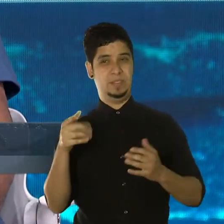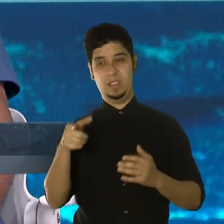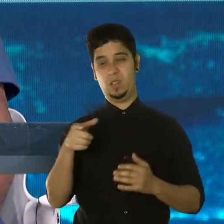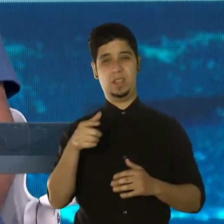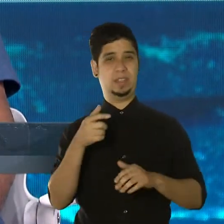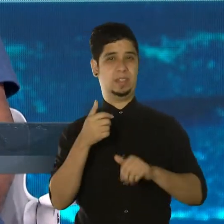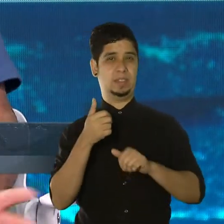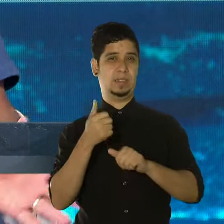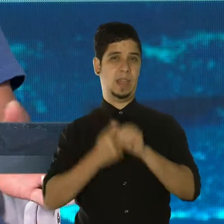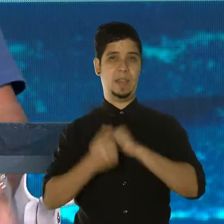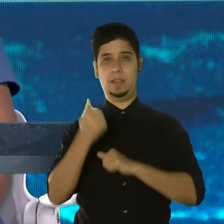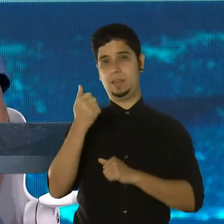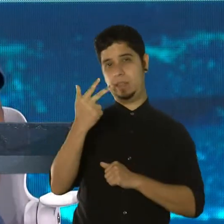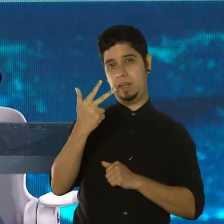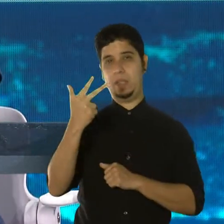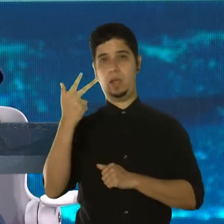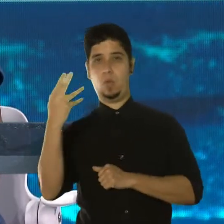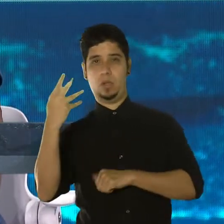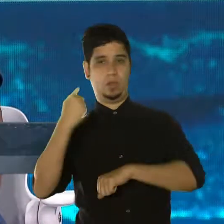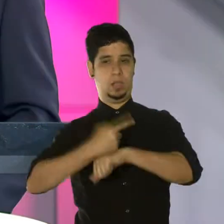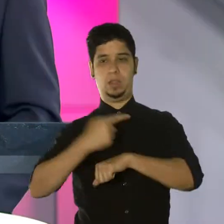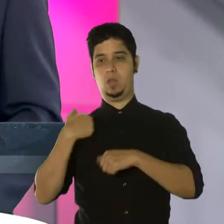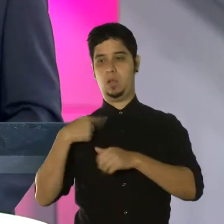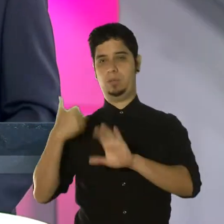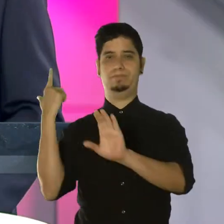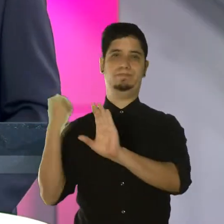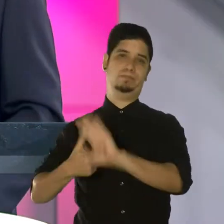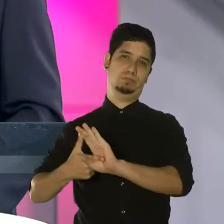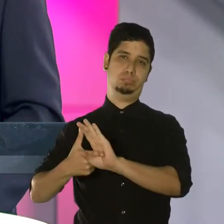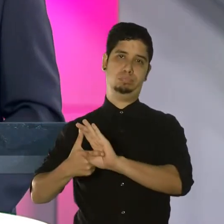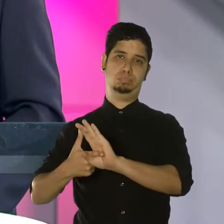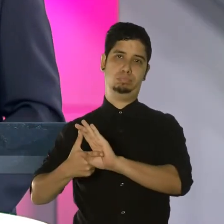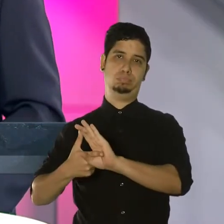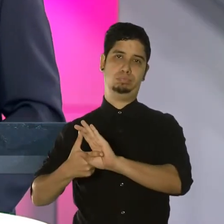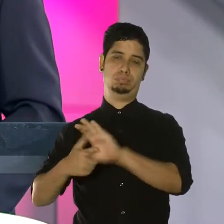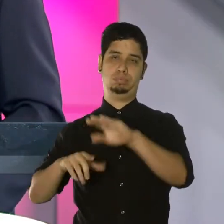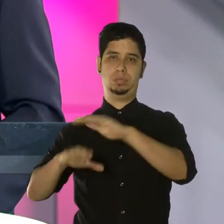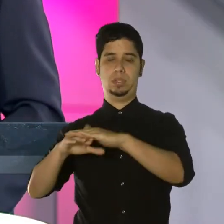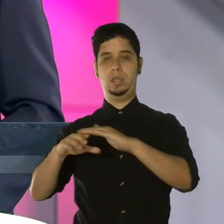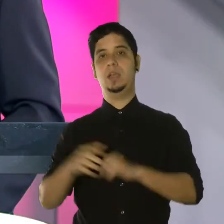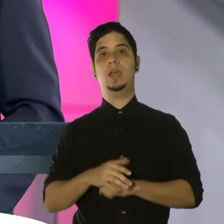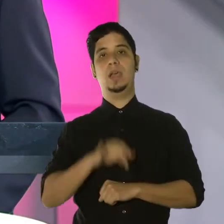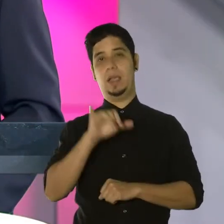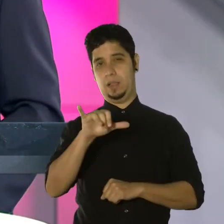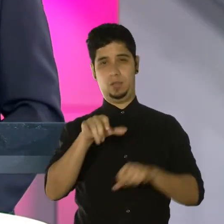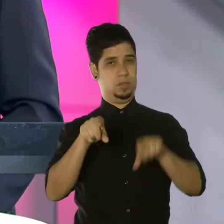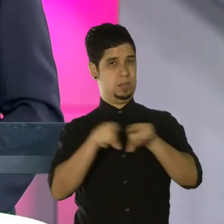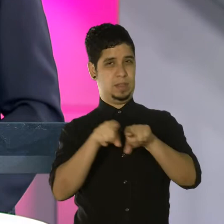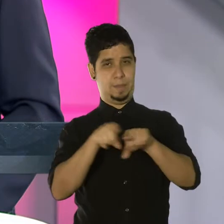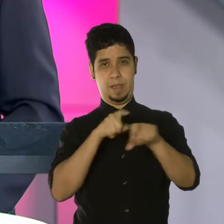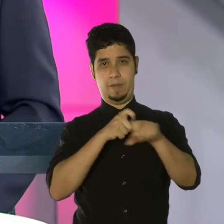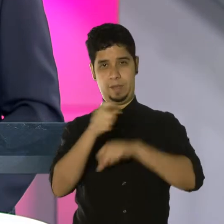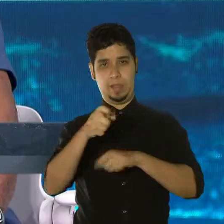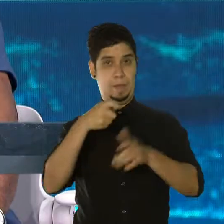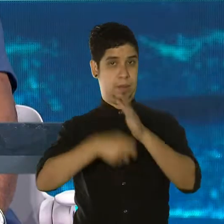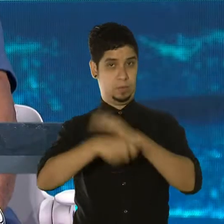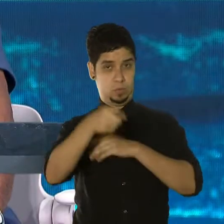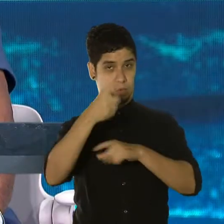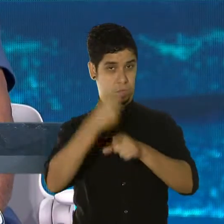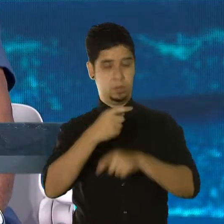días o 4 días hay que reponerlo. Y eso entonces influye en el precio tanto del producto.